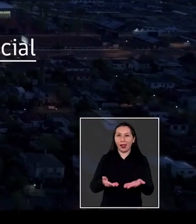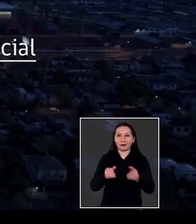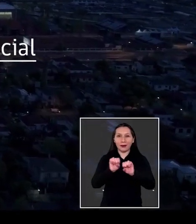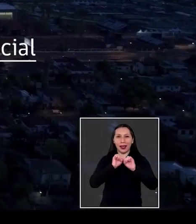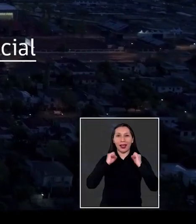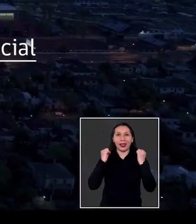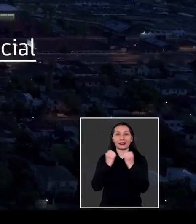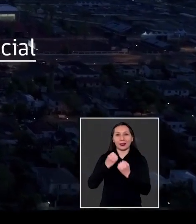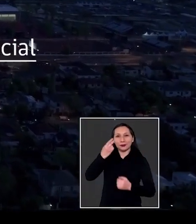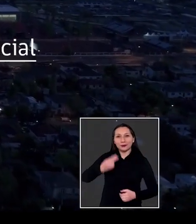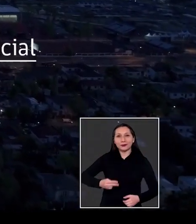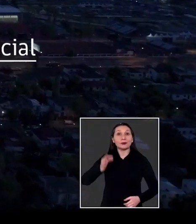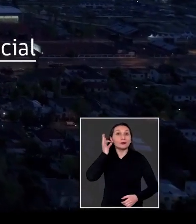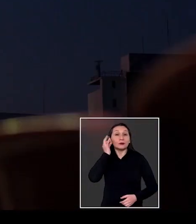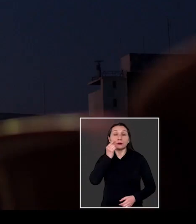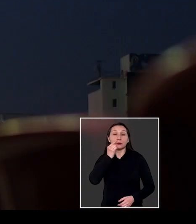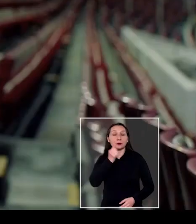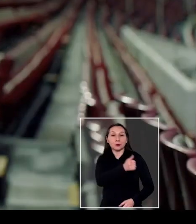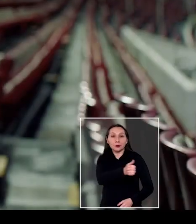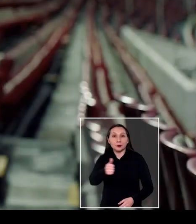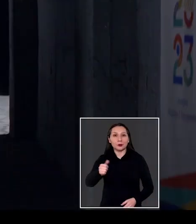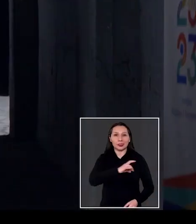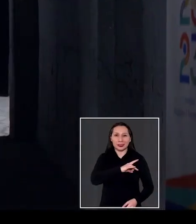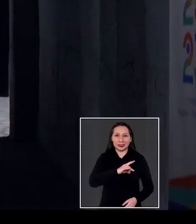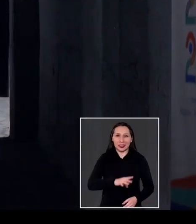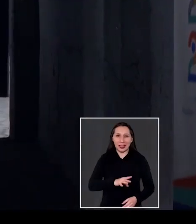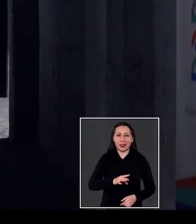Este es el estadio de todas y todos los